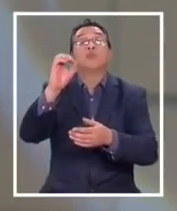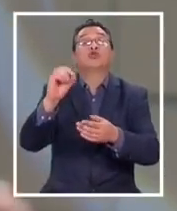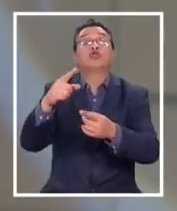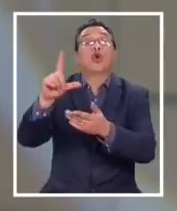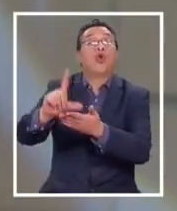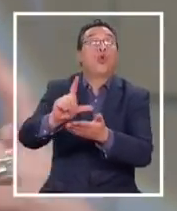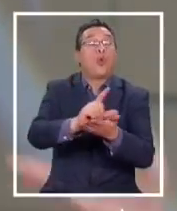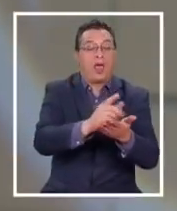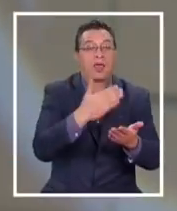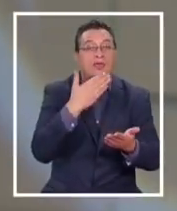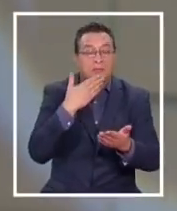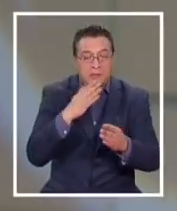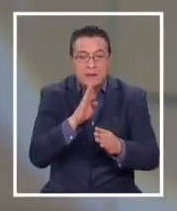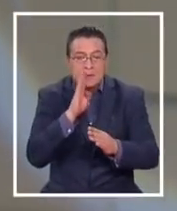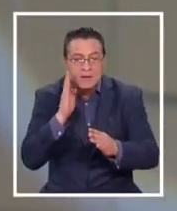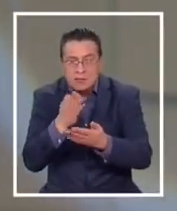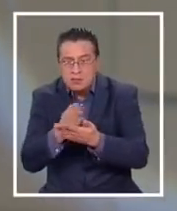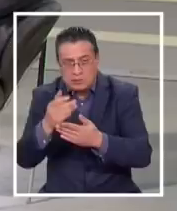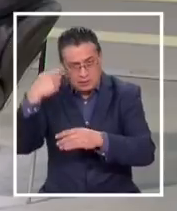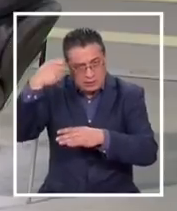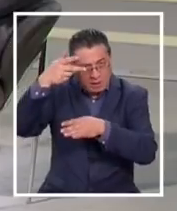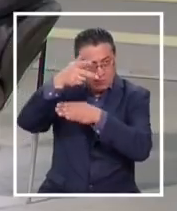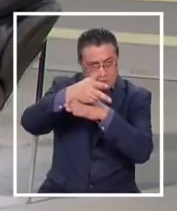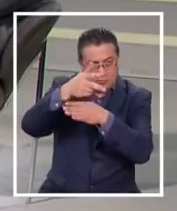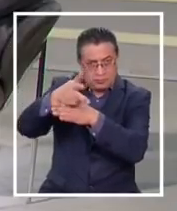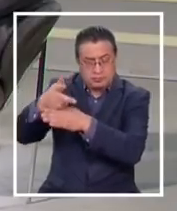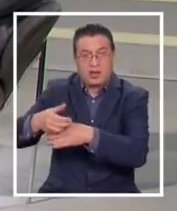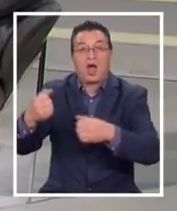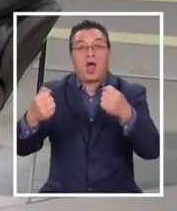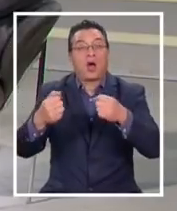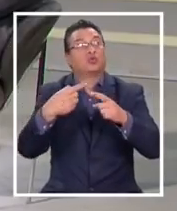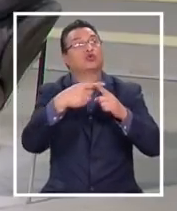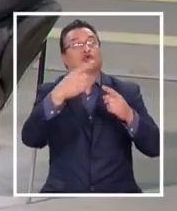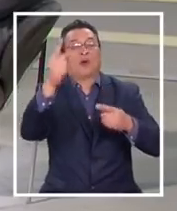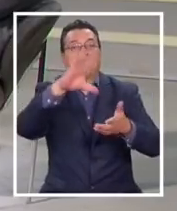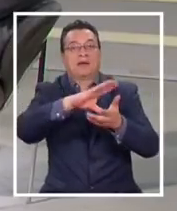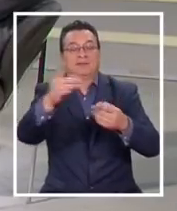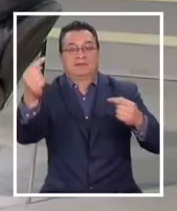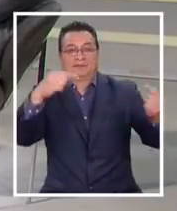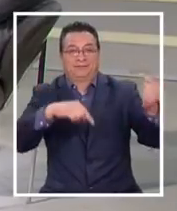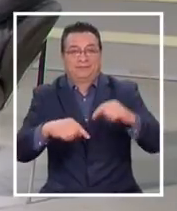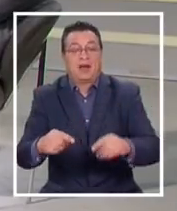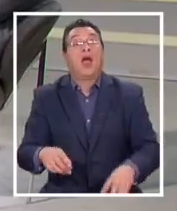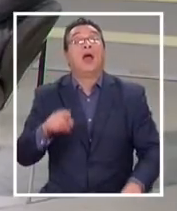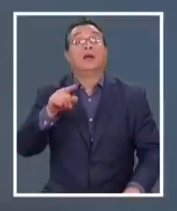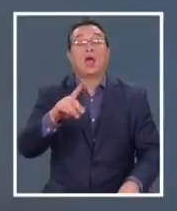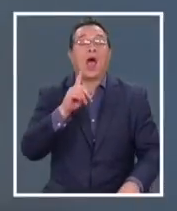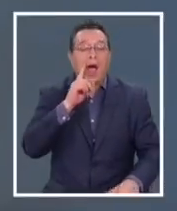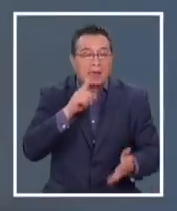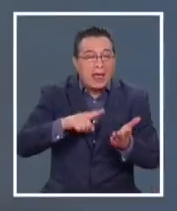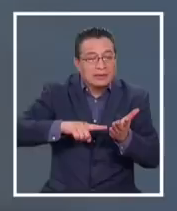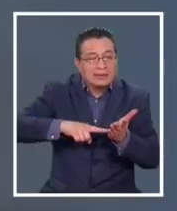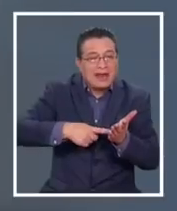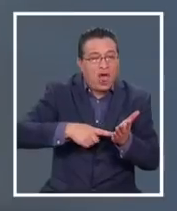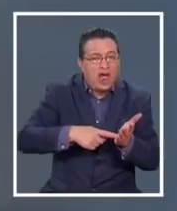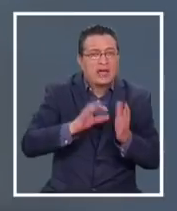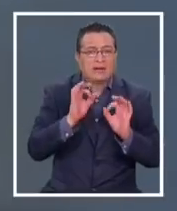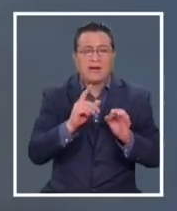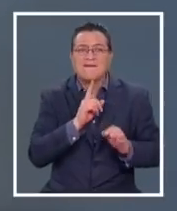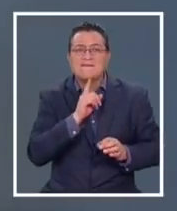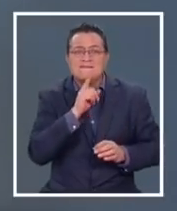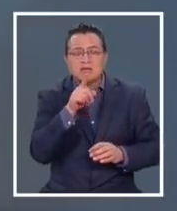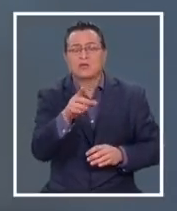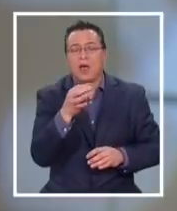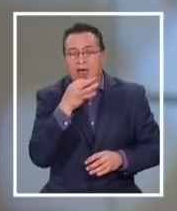también vamos a limpiar, vamos a poner cámaras y también con los autos importados. Subsecretaria, y en ese sentido una cosa es tener la tecnología, ¿cierto? Toda la tecnología que usted